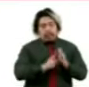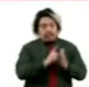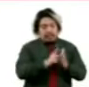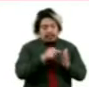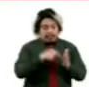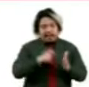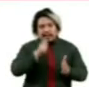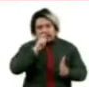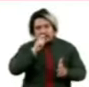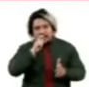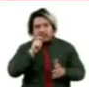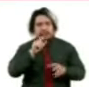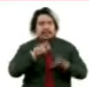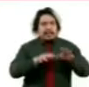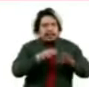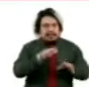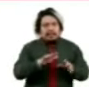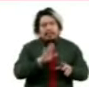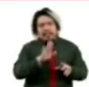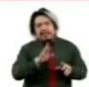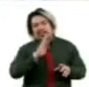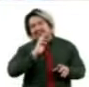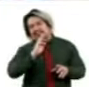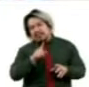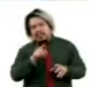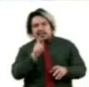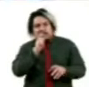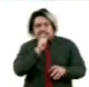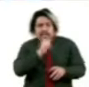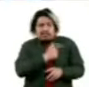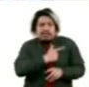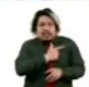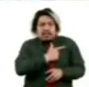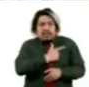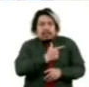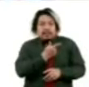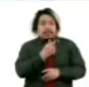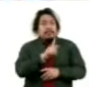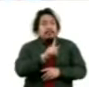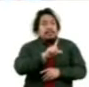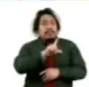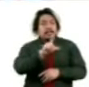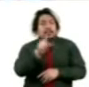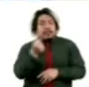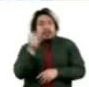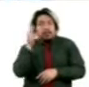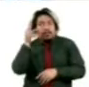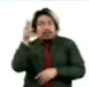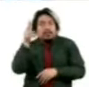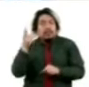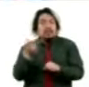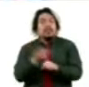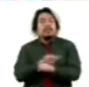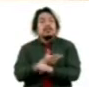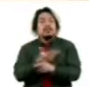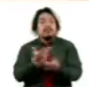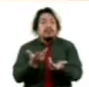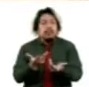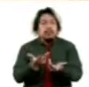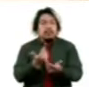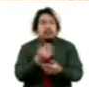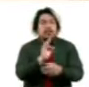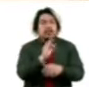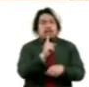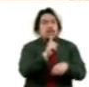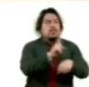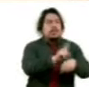una adicción, a veces parece una salida sencilla, pero al final hay que pensar qué va a pasar, no el siguiente